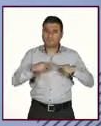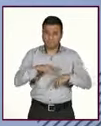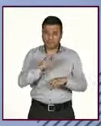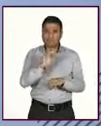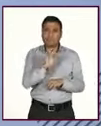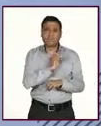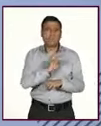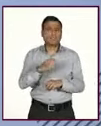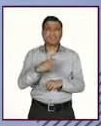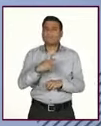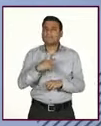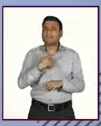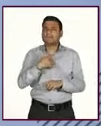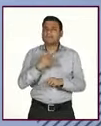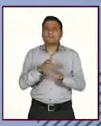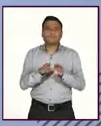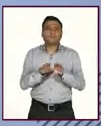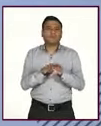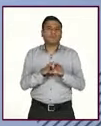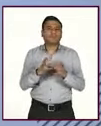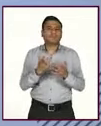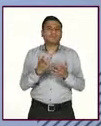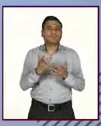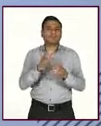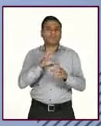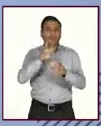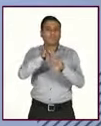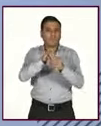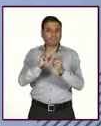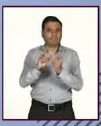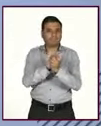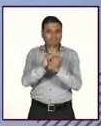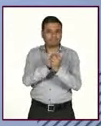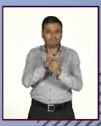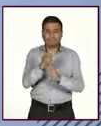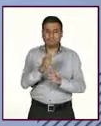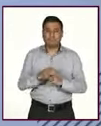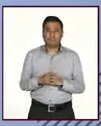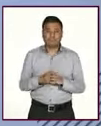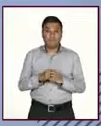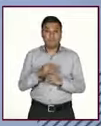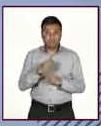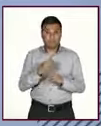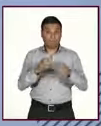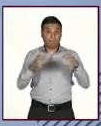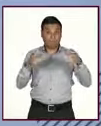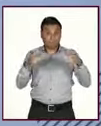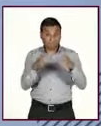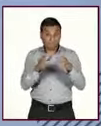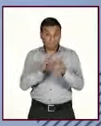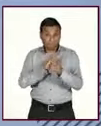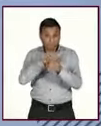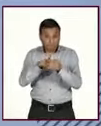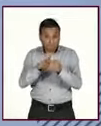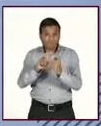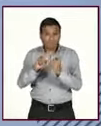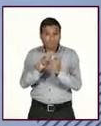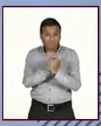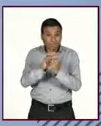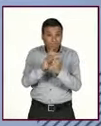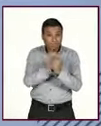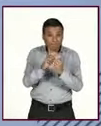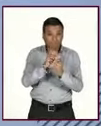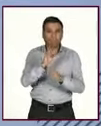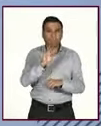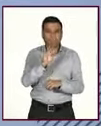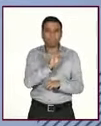pueda pues sí, incluir en la comunidad. Y es esta inclusión a la comunidad, vernos en